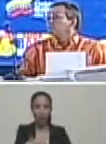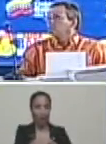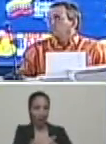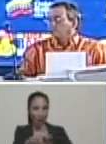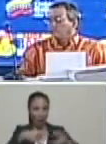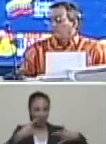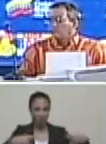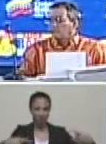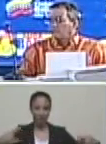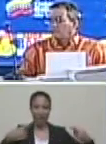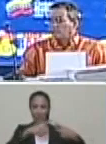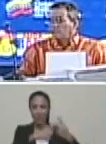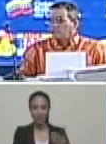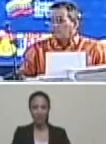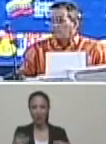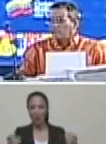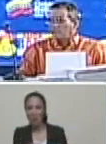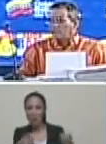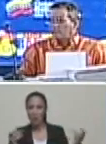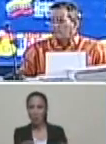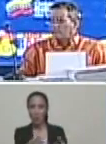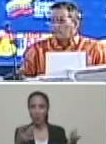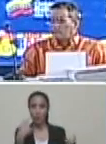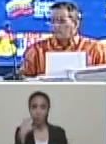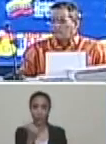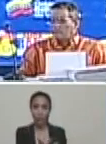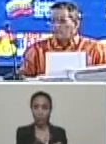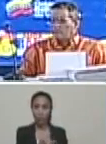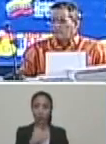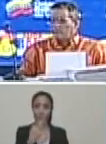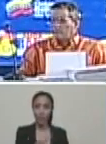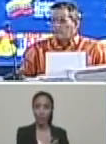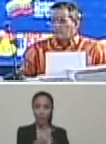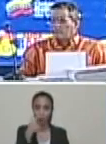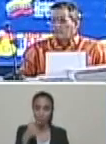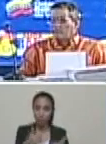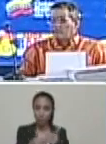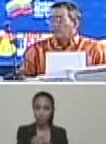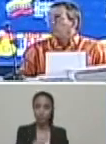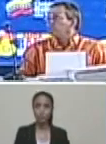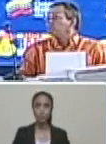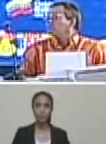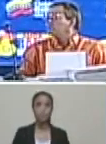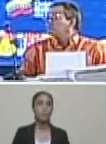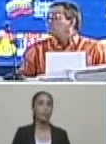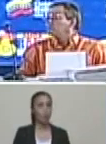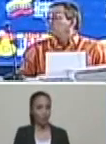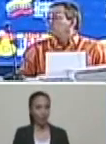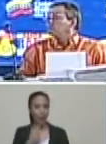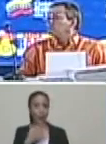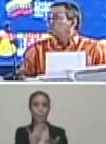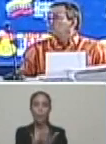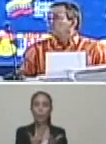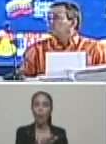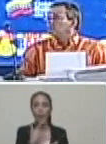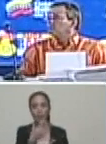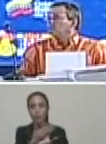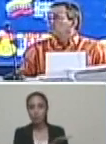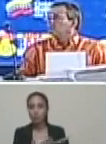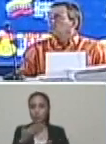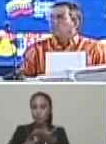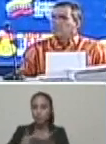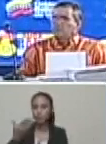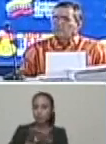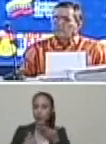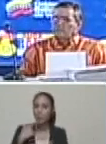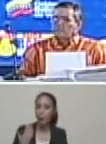y violencia. Esa es la verdad. A partir de ahí se abrió un conjunto de peticiones. Bueno, ya